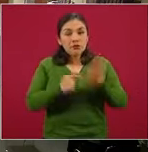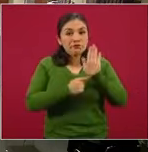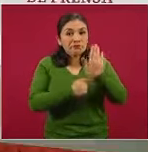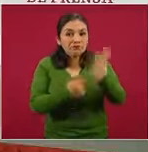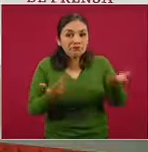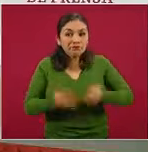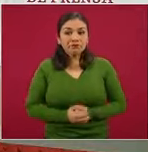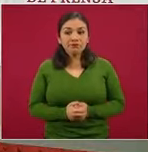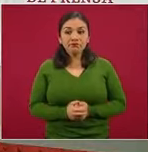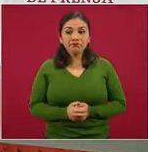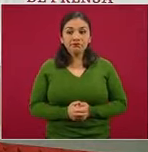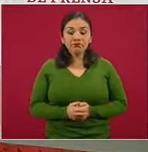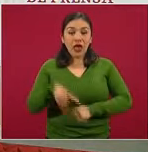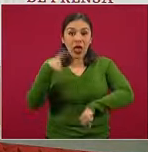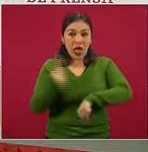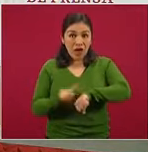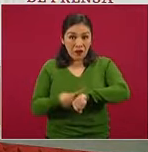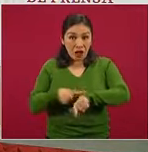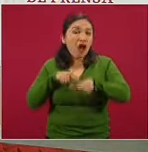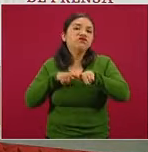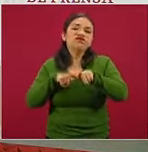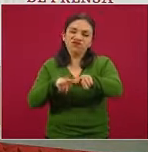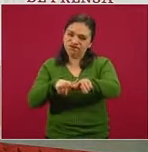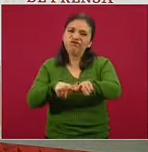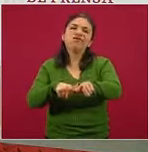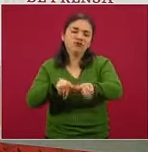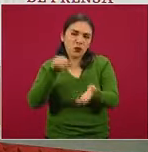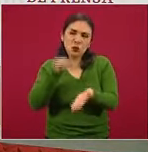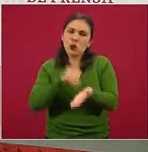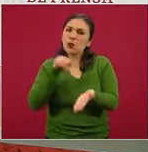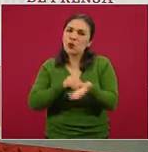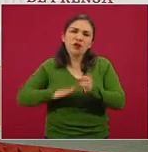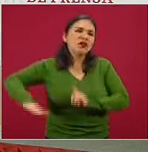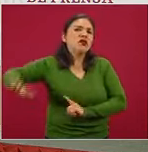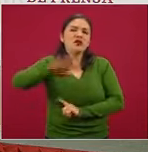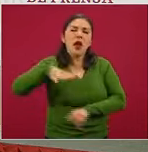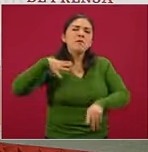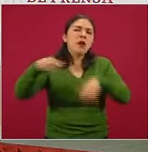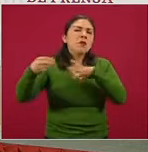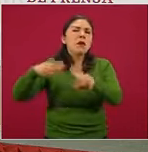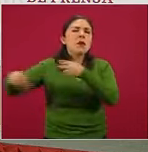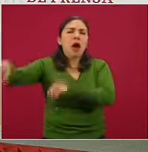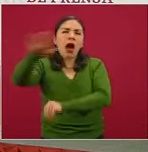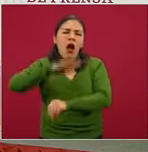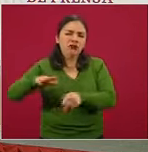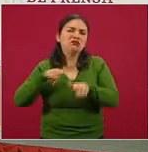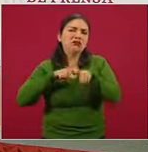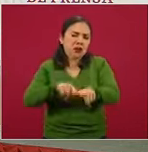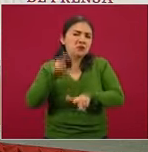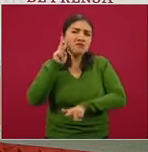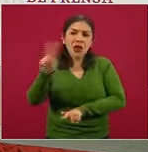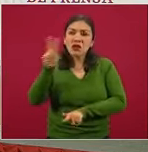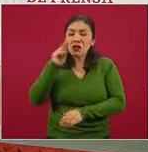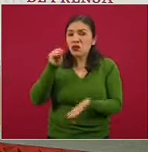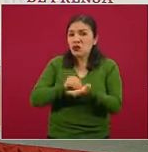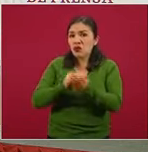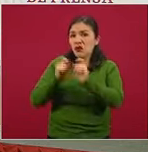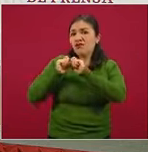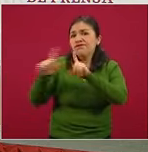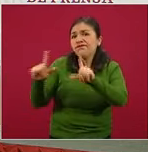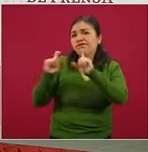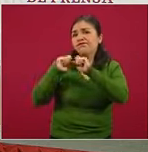noche. La epidemia pues todavía continúa activa, como lo hemos visto en los informes y en las actualizaciones de